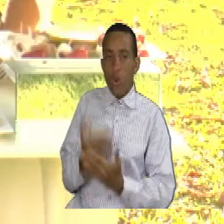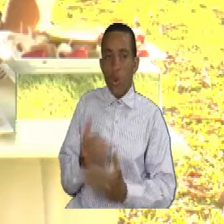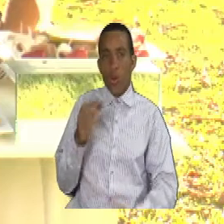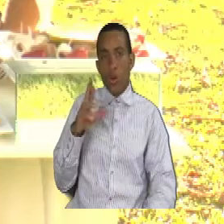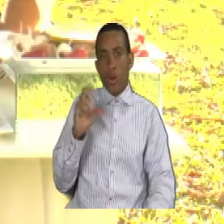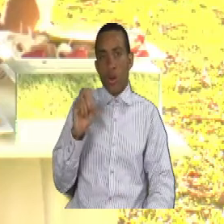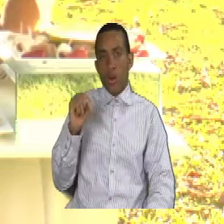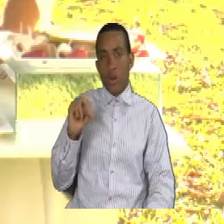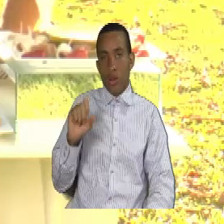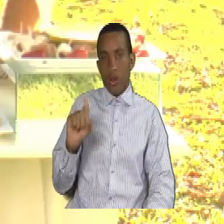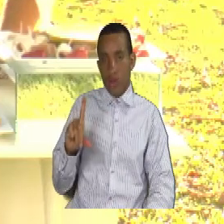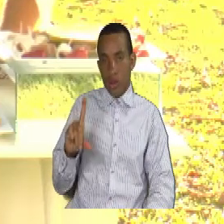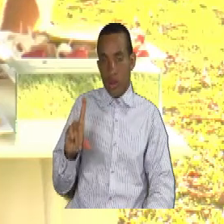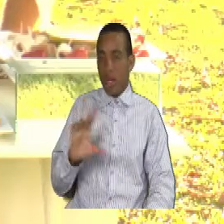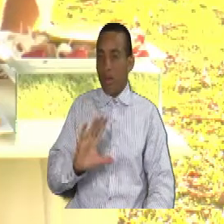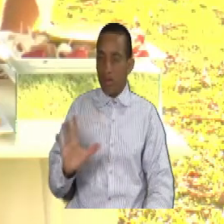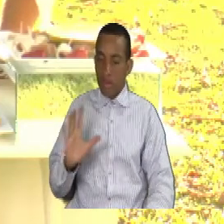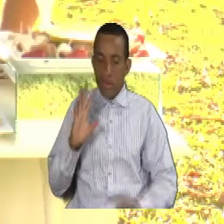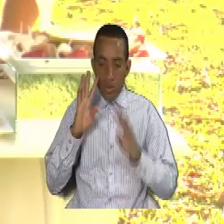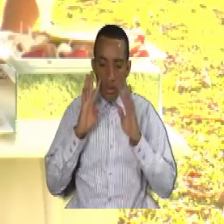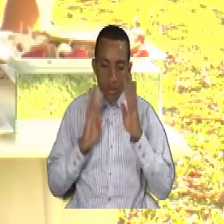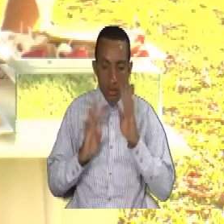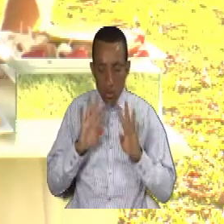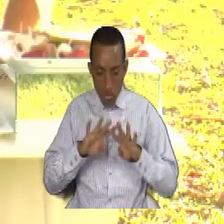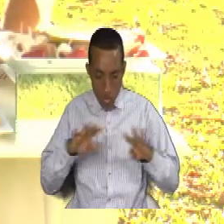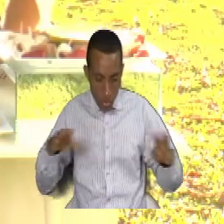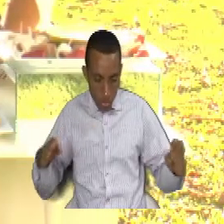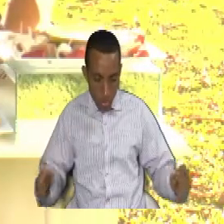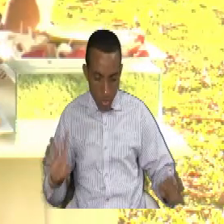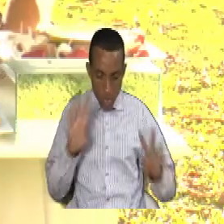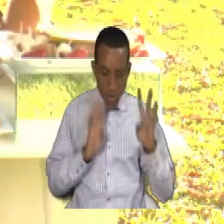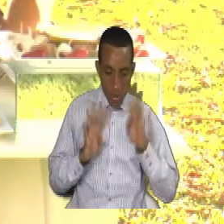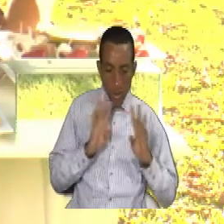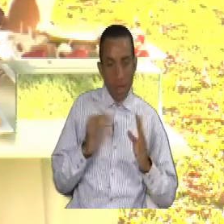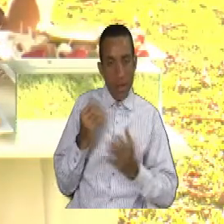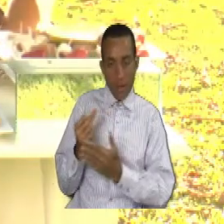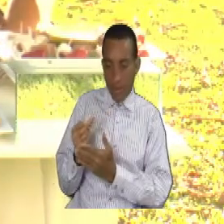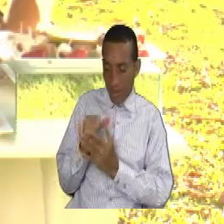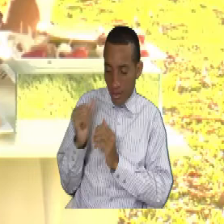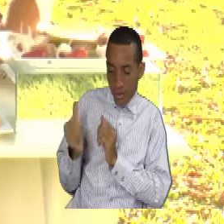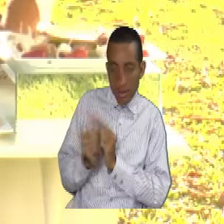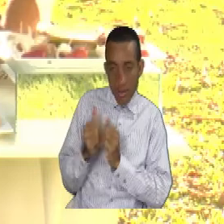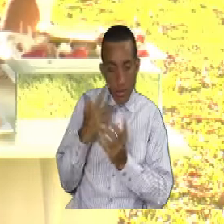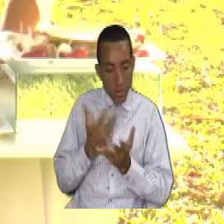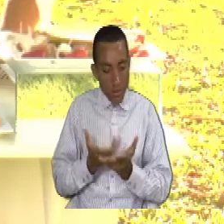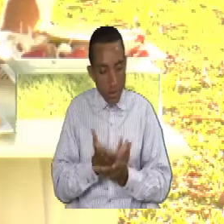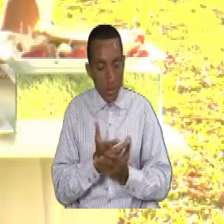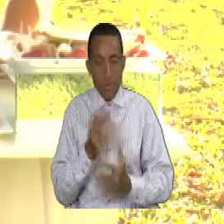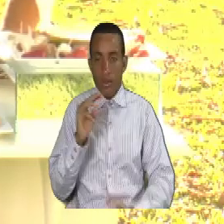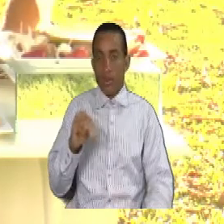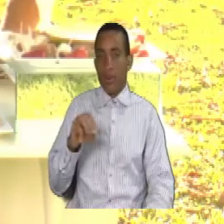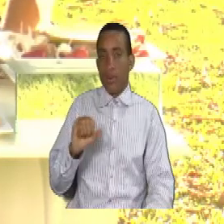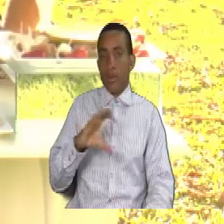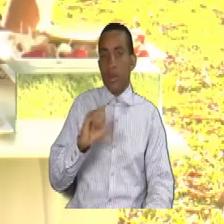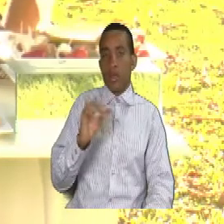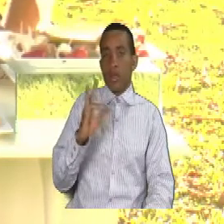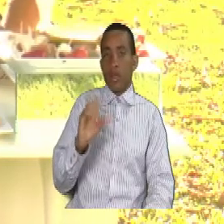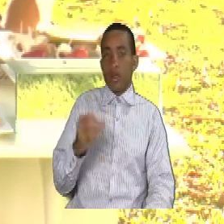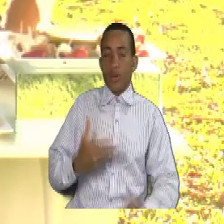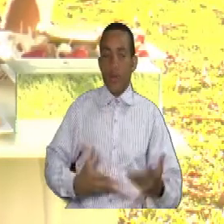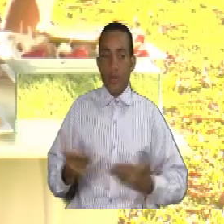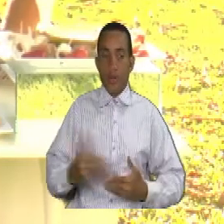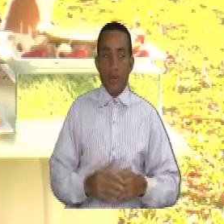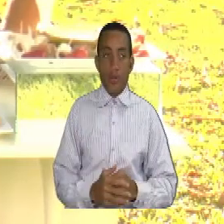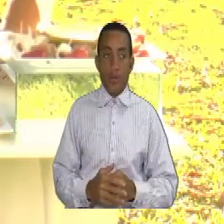hizo posible esta hermosa mesa, acompañados por supuesto también de la asesoría de Mecato Gourmet y algo más. Para eso está aquí